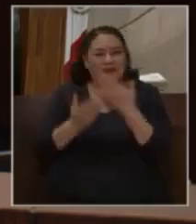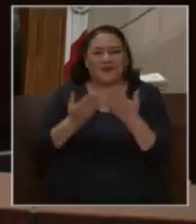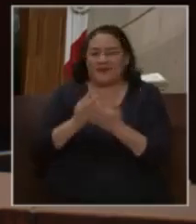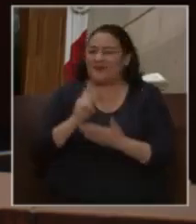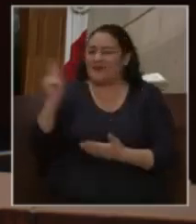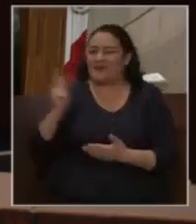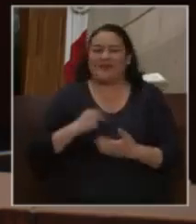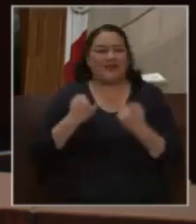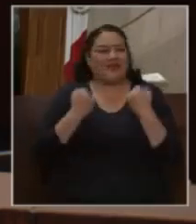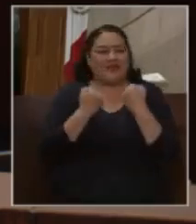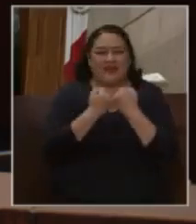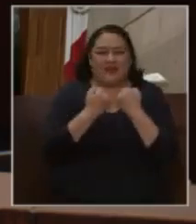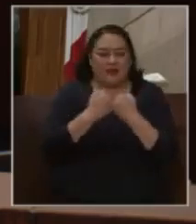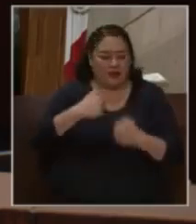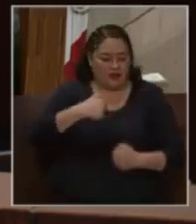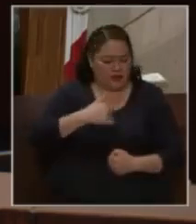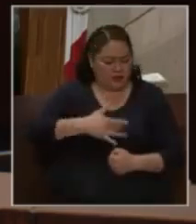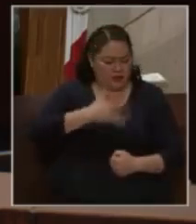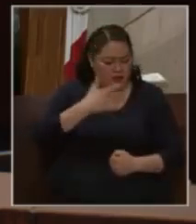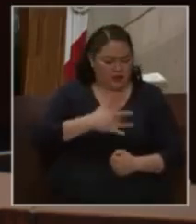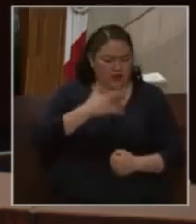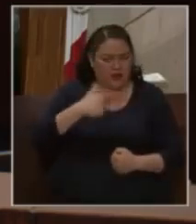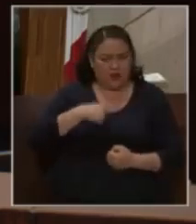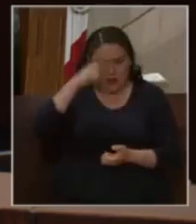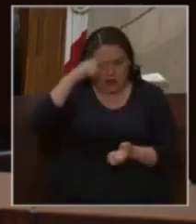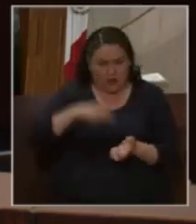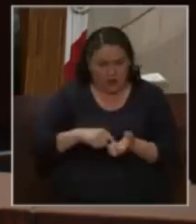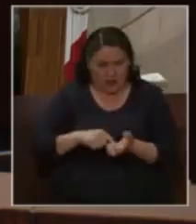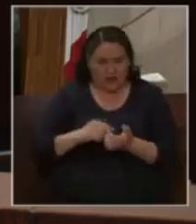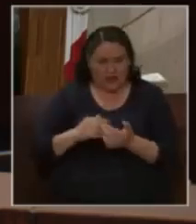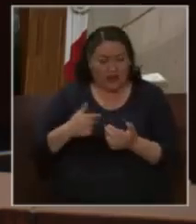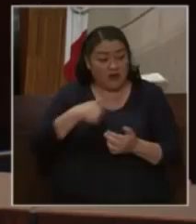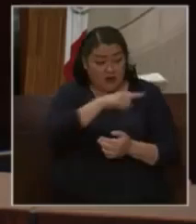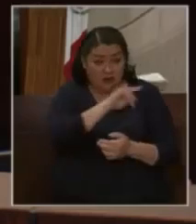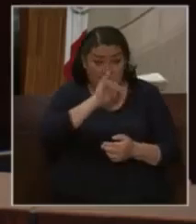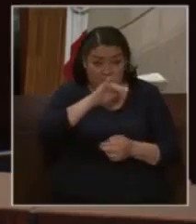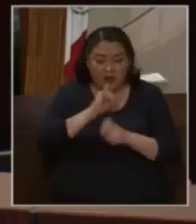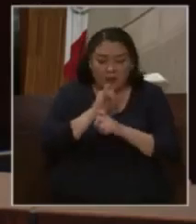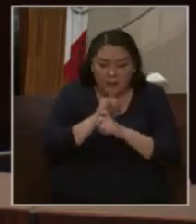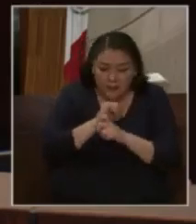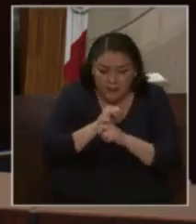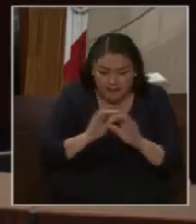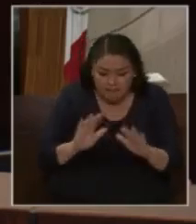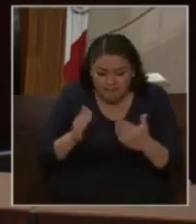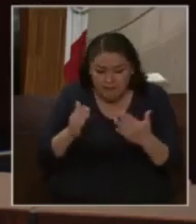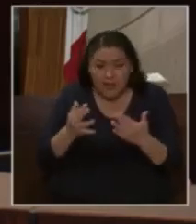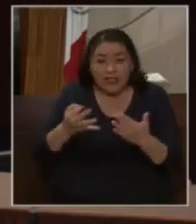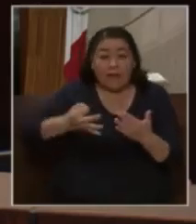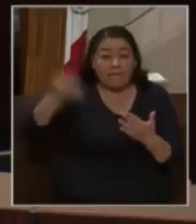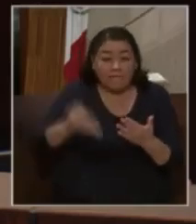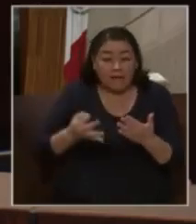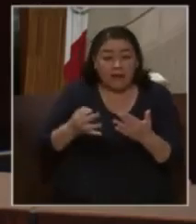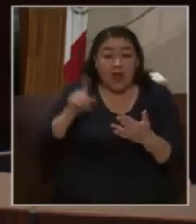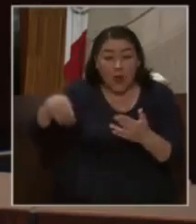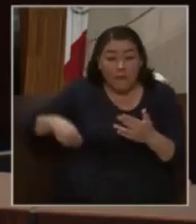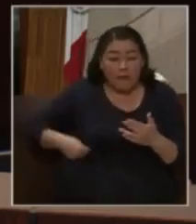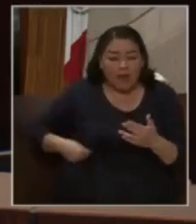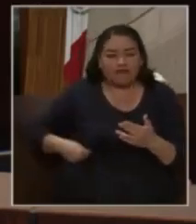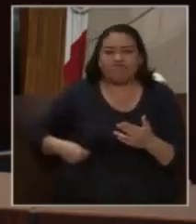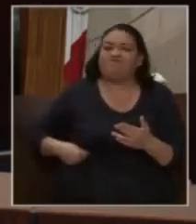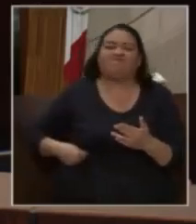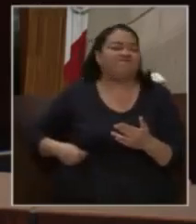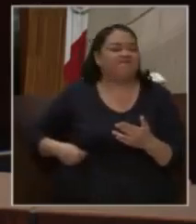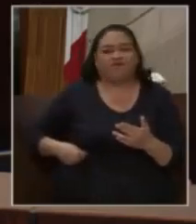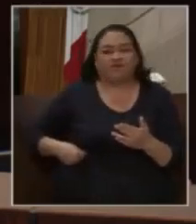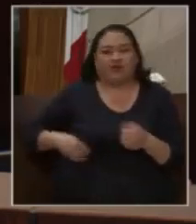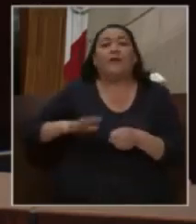este caso, creo que los indicios que tuvo a su alcance la autoridad no tienen valor probatorio pleno, ya que el